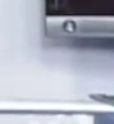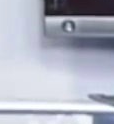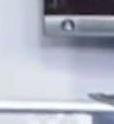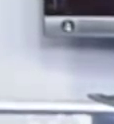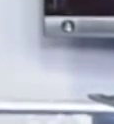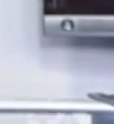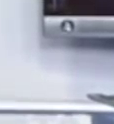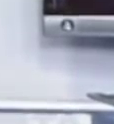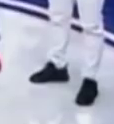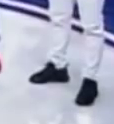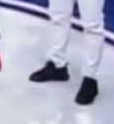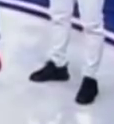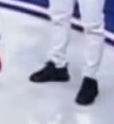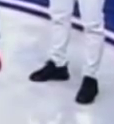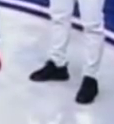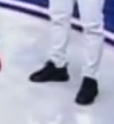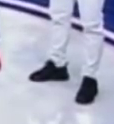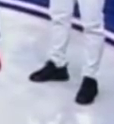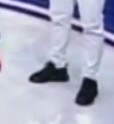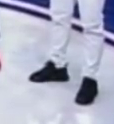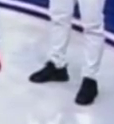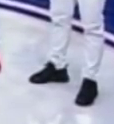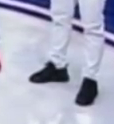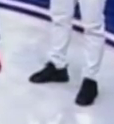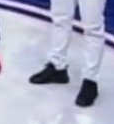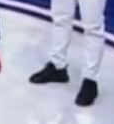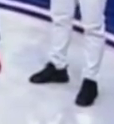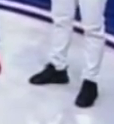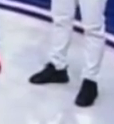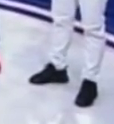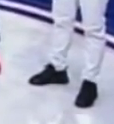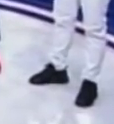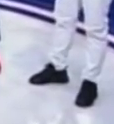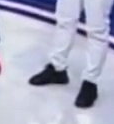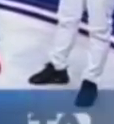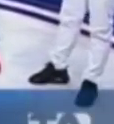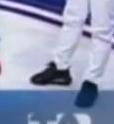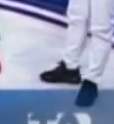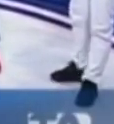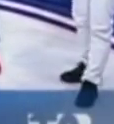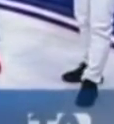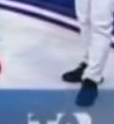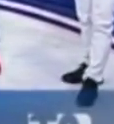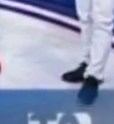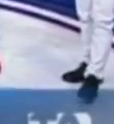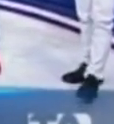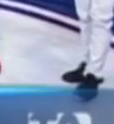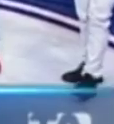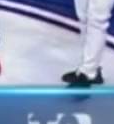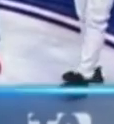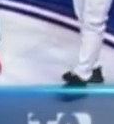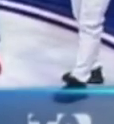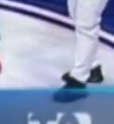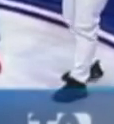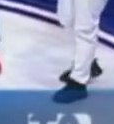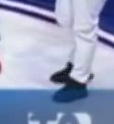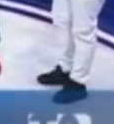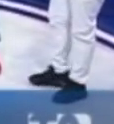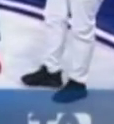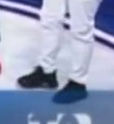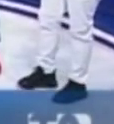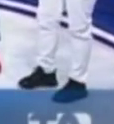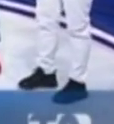el vallenato Quinto Nivel desde Colombia. Nos acompañan sus integrantes. Chicos, buenos días. Y tengo que confesar que el vallenato es uno de mis